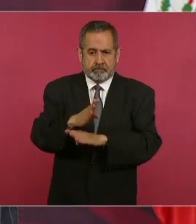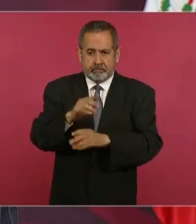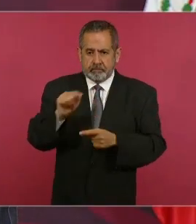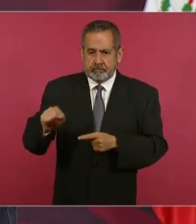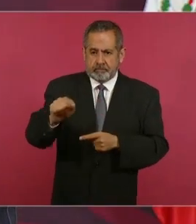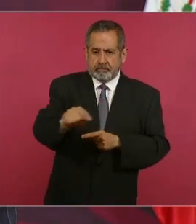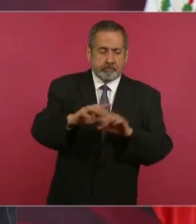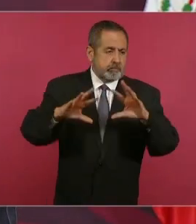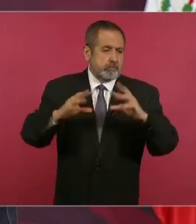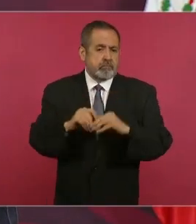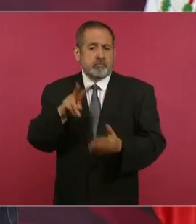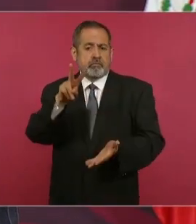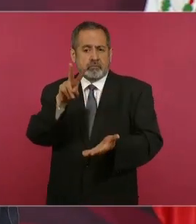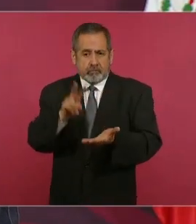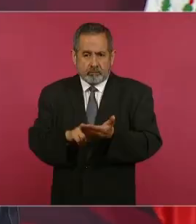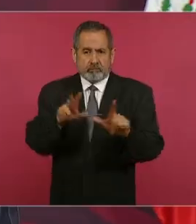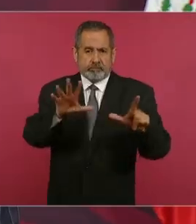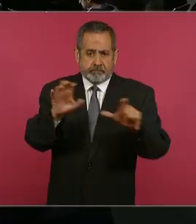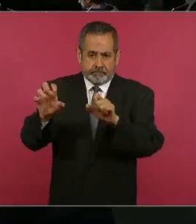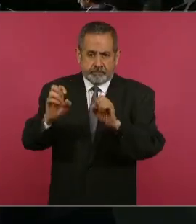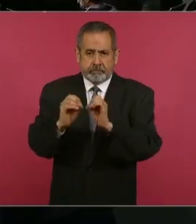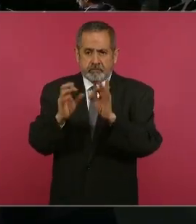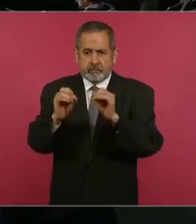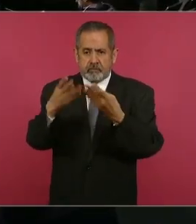las 2,700 sucursales